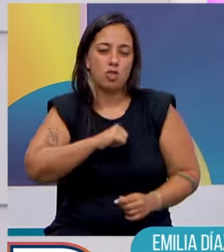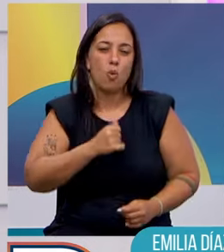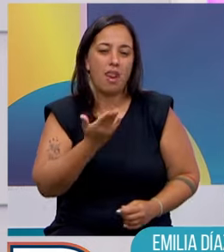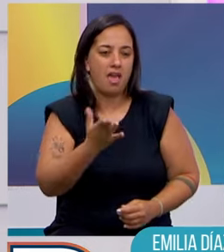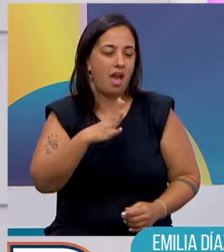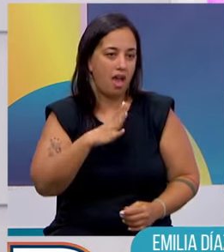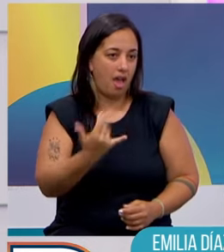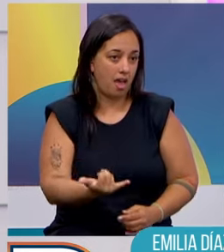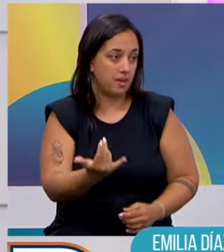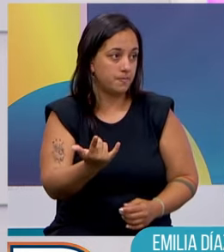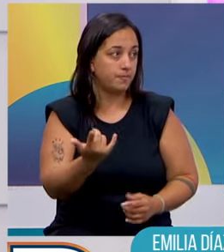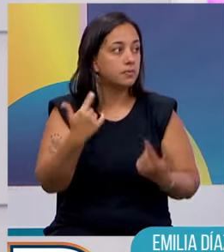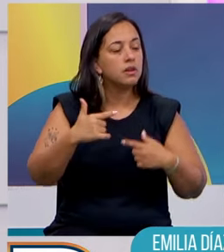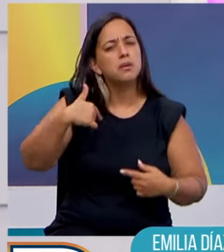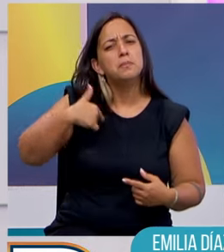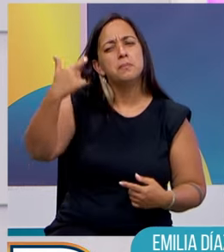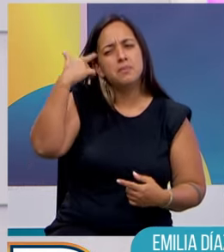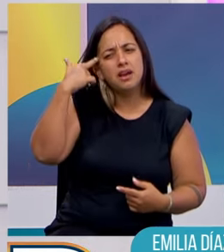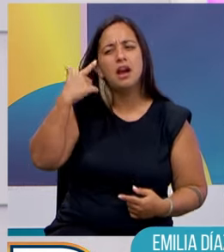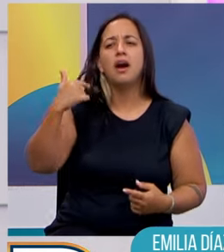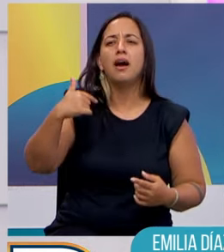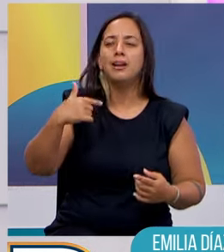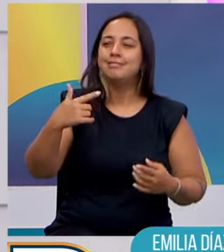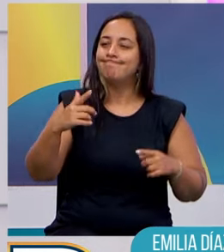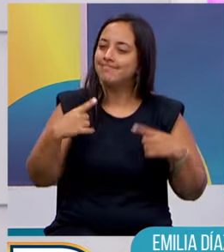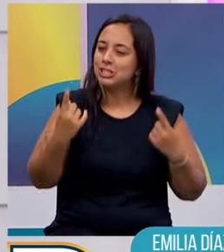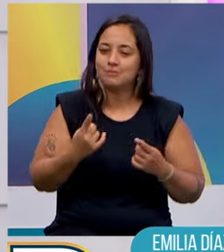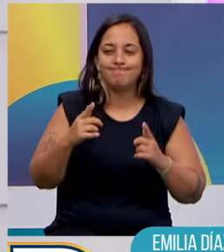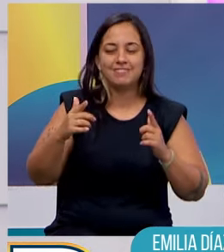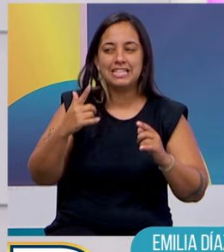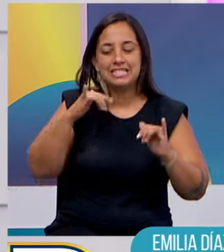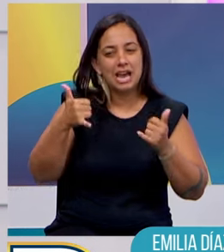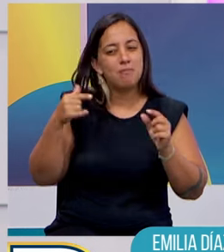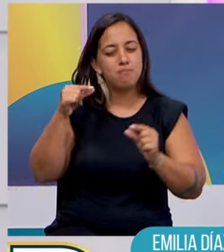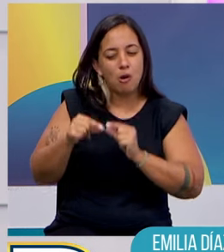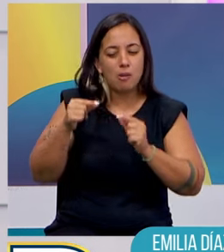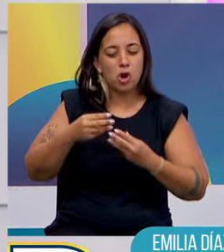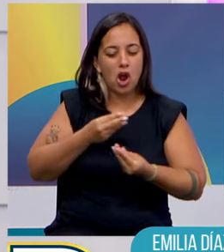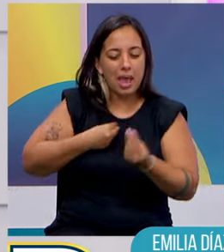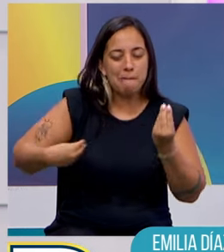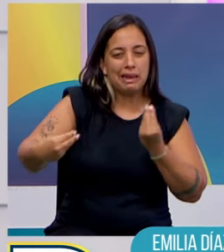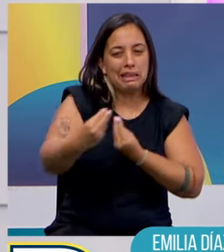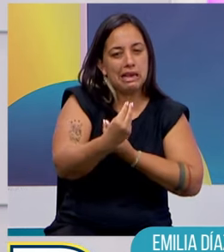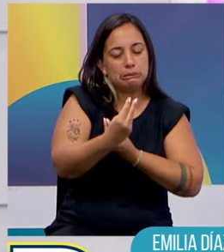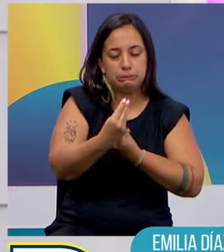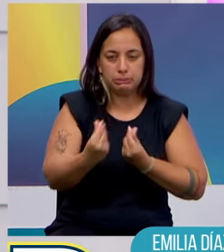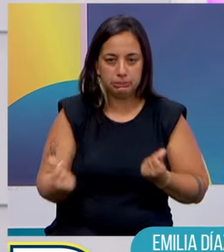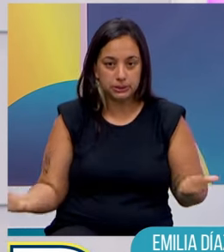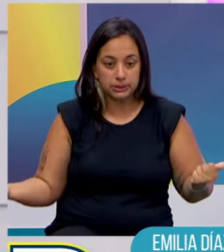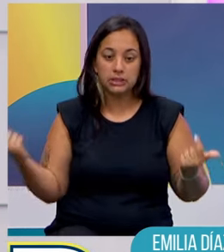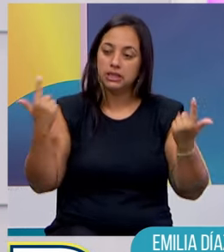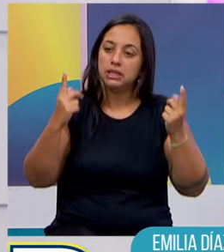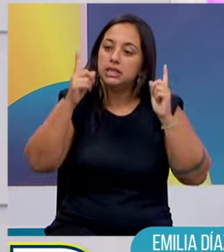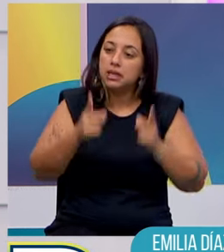creo que hemos perdido y estamos perdiendo mucha capacidad de empatía. Sin duda. Con el dolor ajeno, mucha capacidad de ponernos en el lugar de alguien que